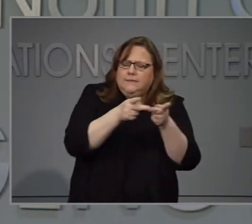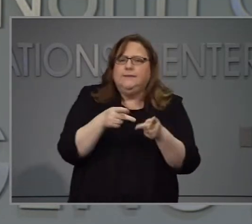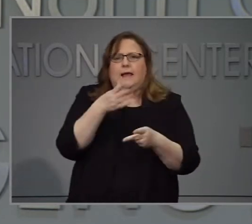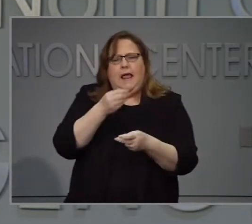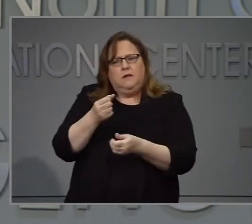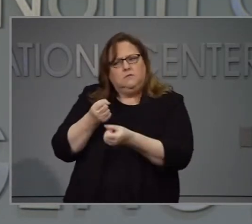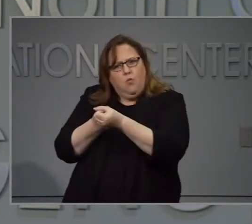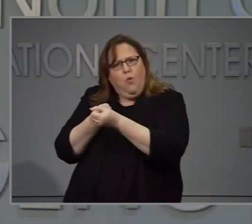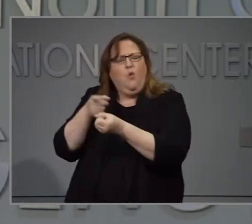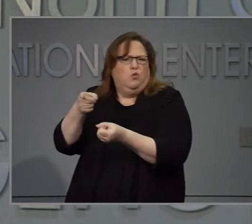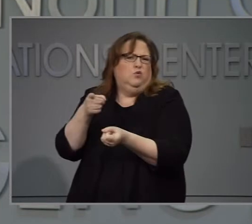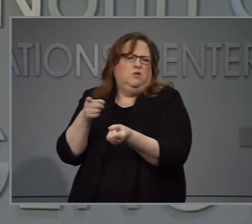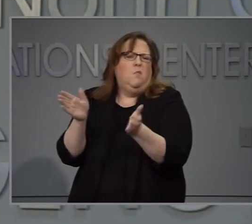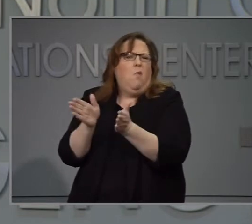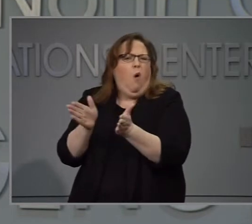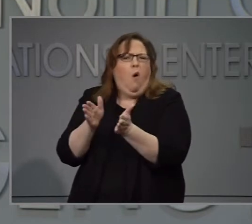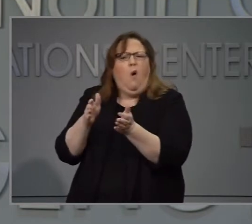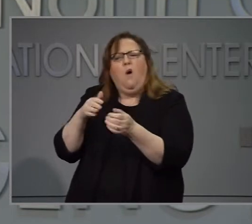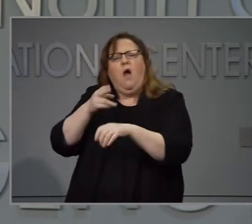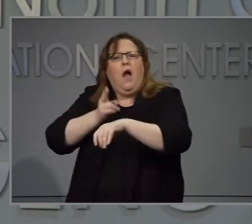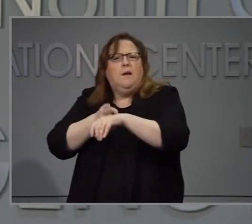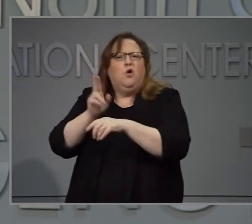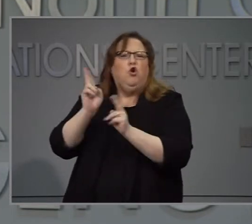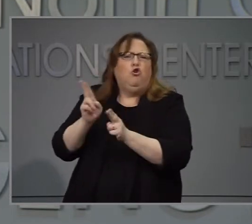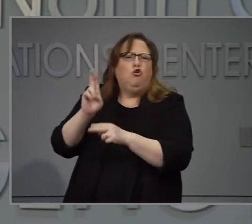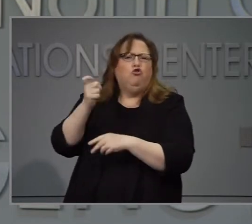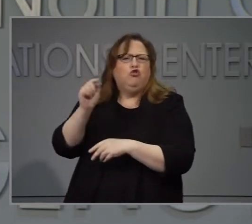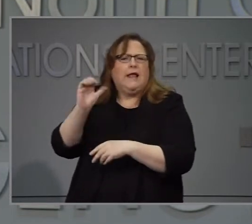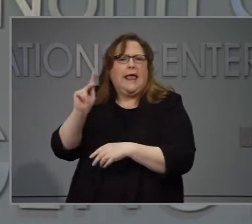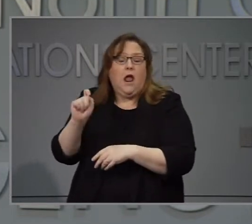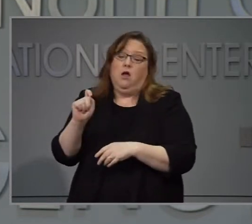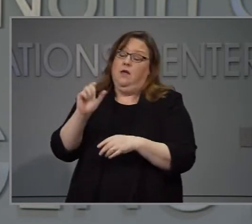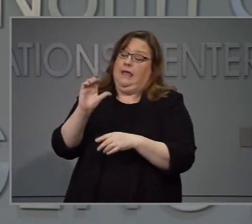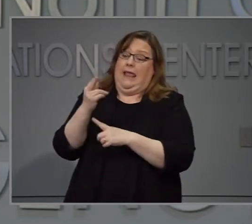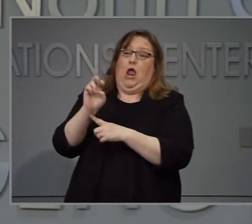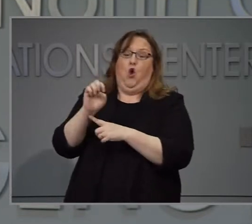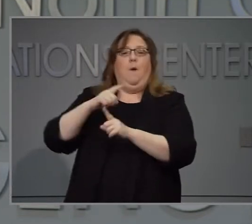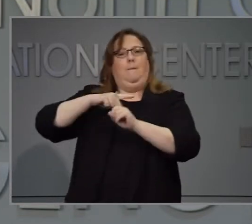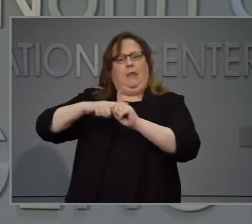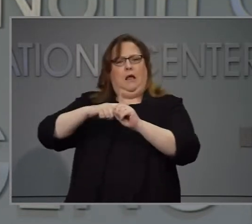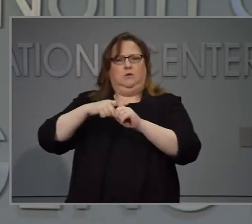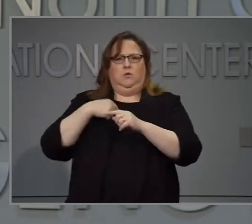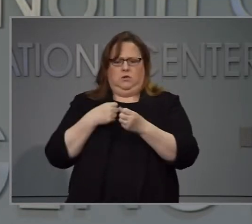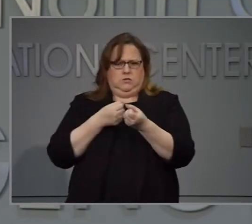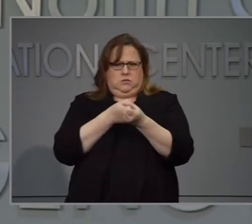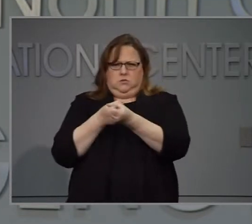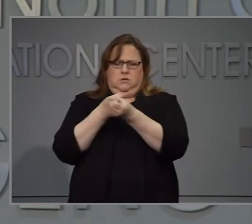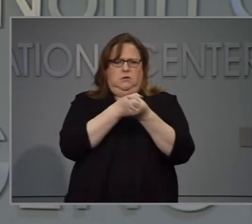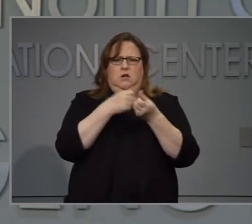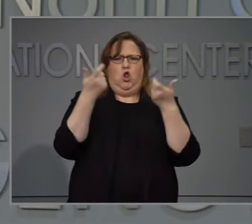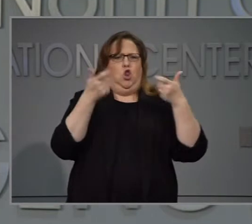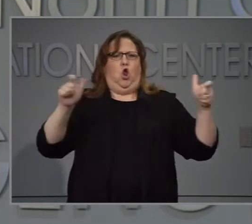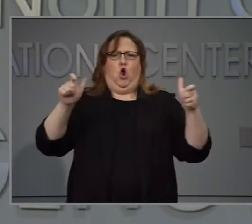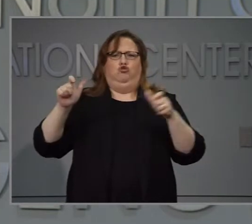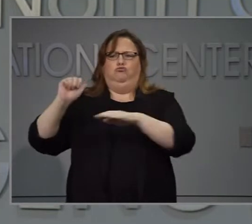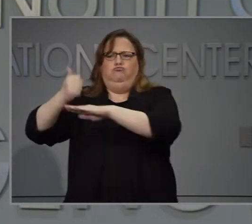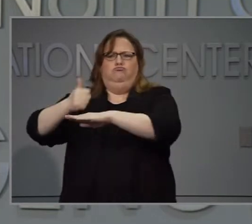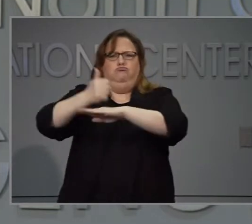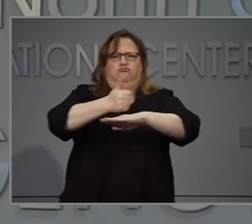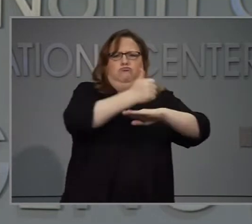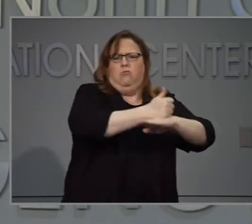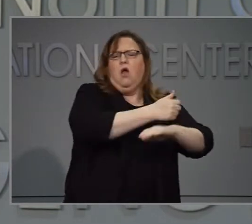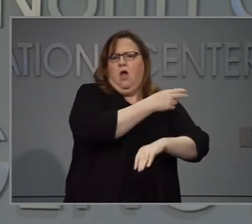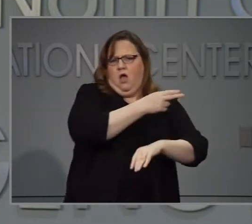pacientes en las jurisdicciones locales y organizaciones de salud y también también estamos en las